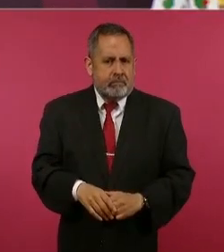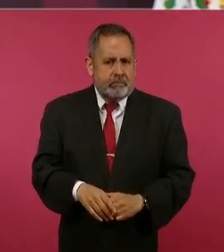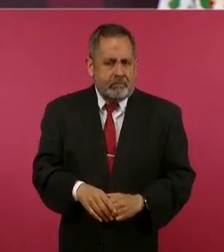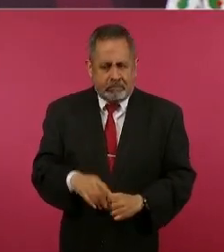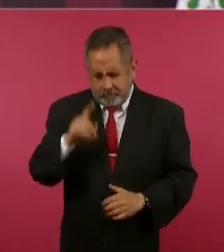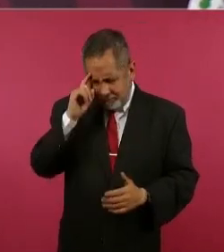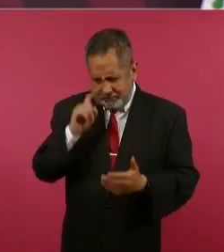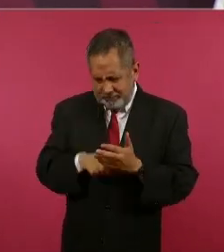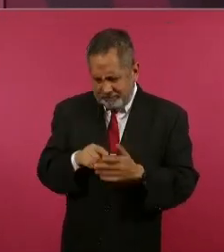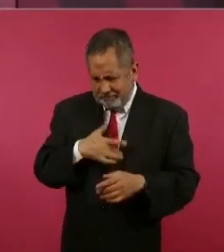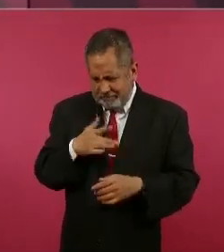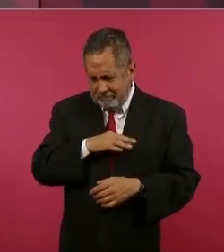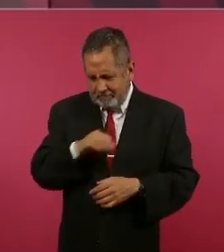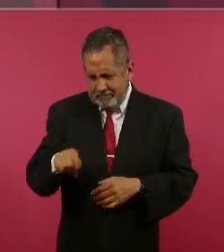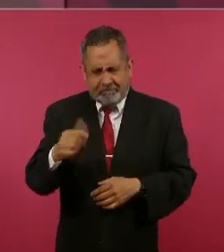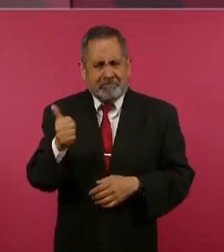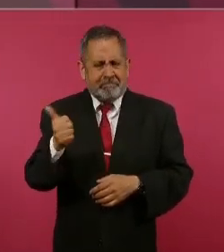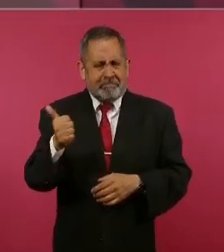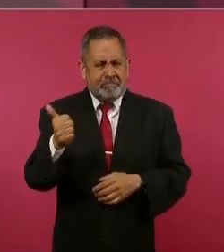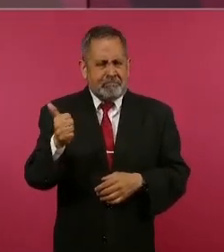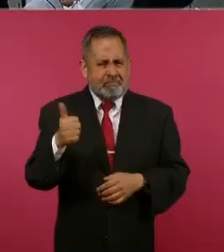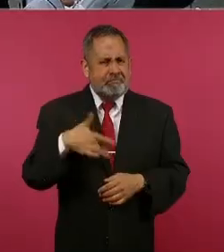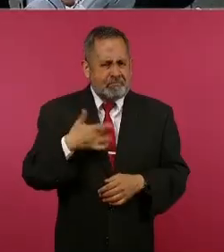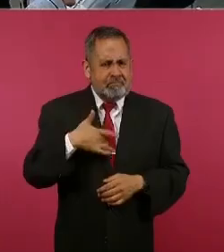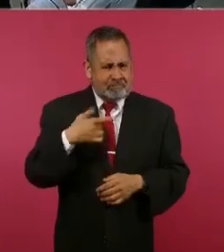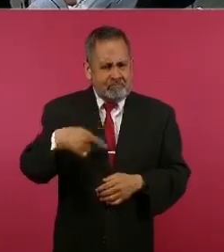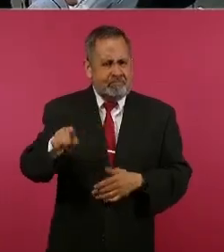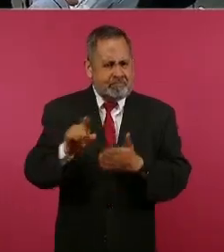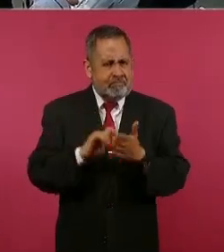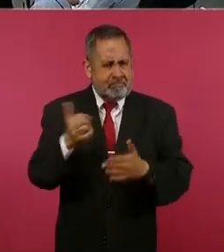Pues yo creo que va a ser como agosto,